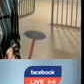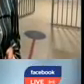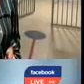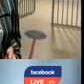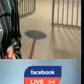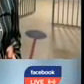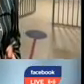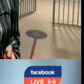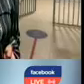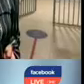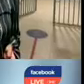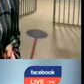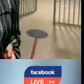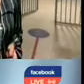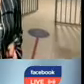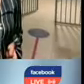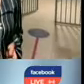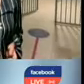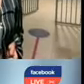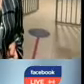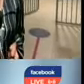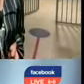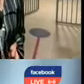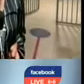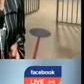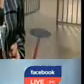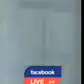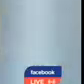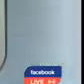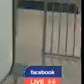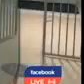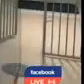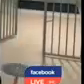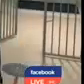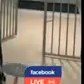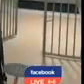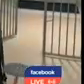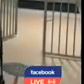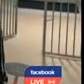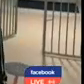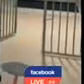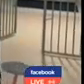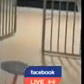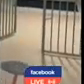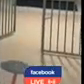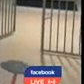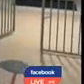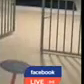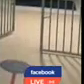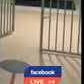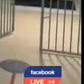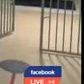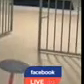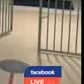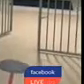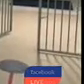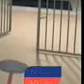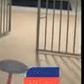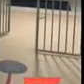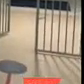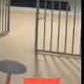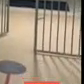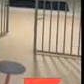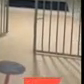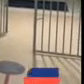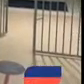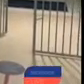te escuchamos hola, muy buenas noches compañeros qué gusto poder saludarles efectivamente este día el ministro de Medio Ambiente el presidente de ANDA y el